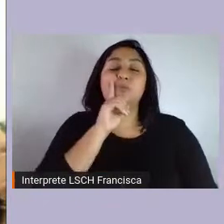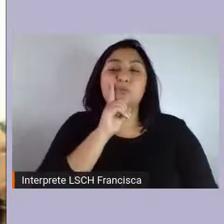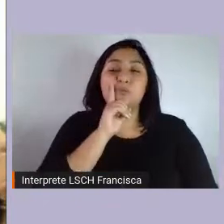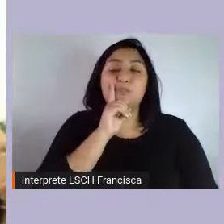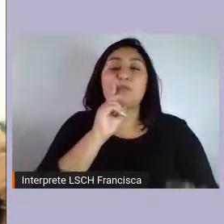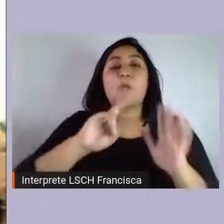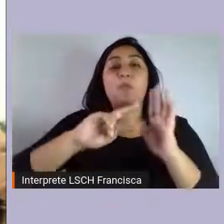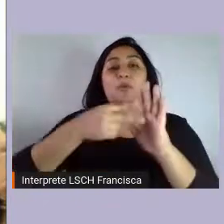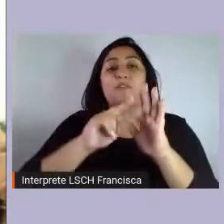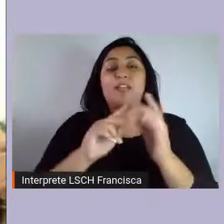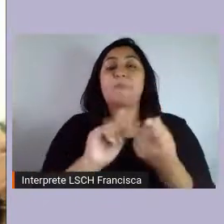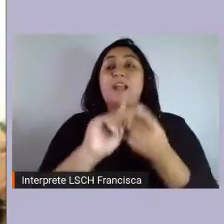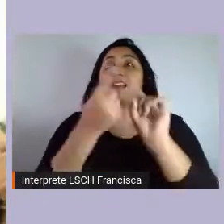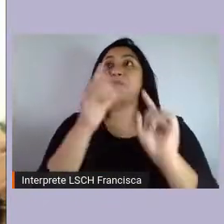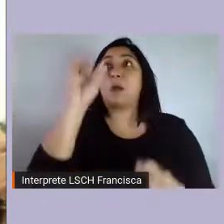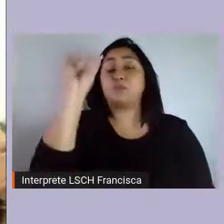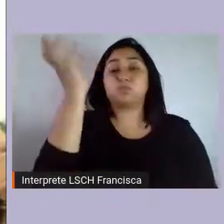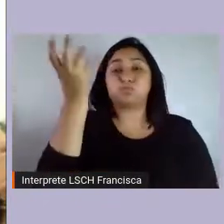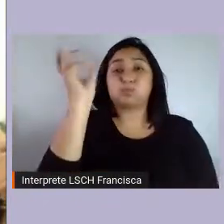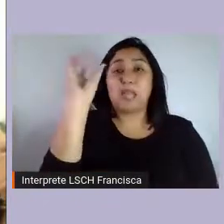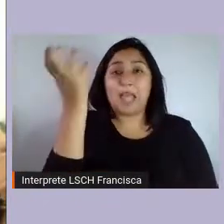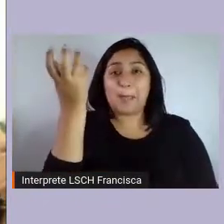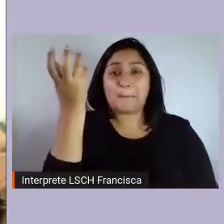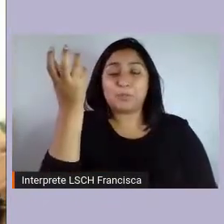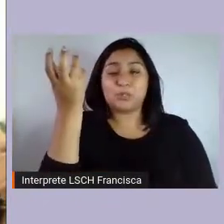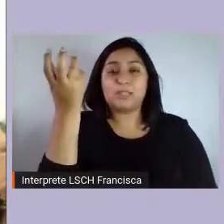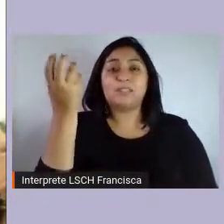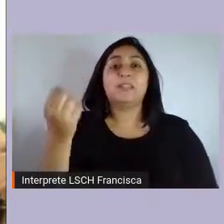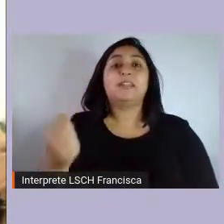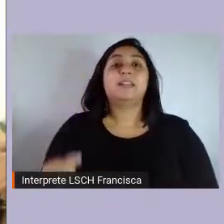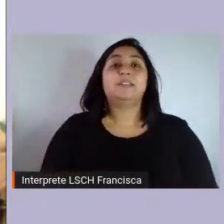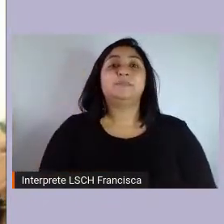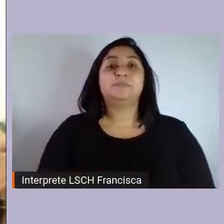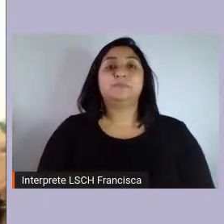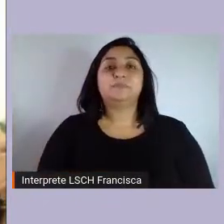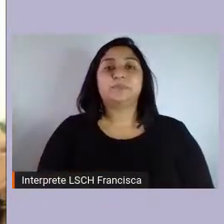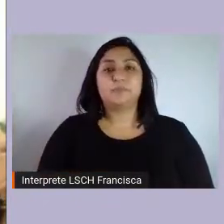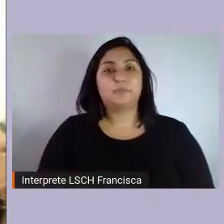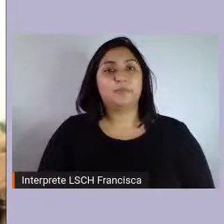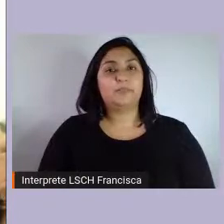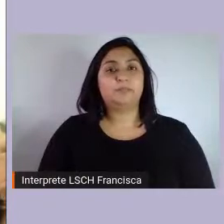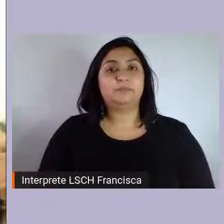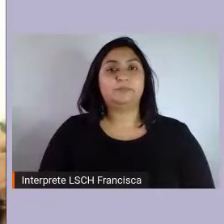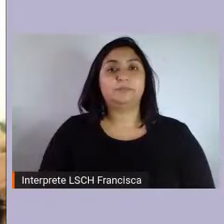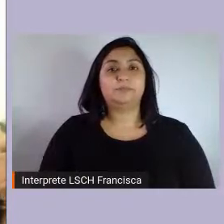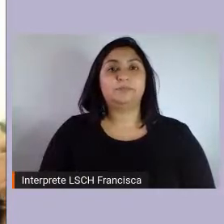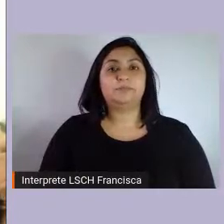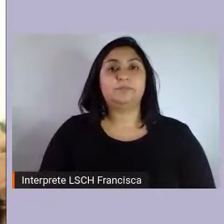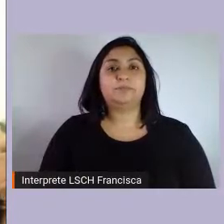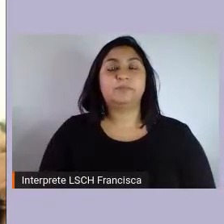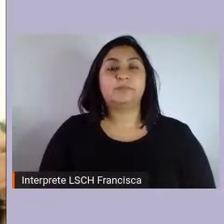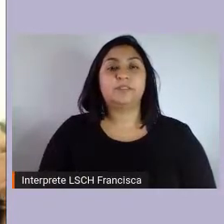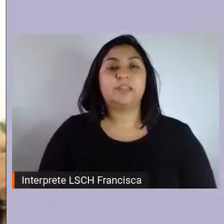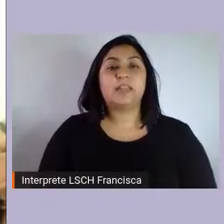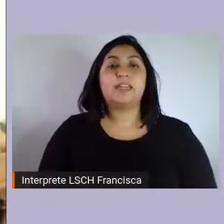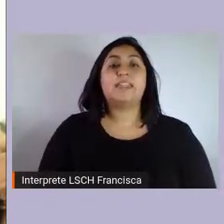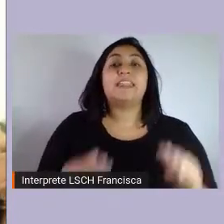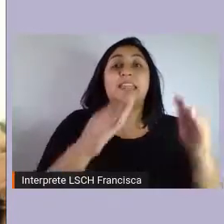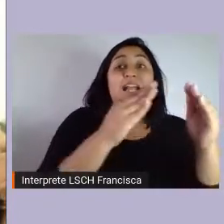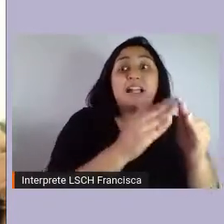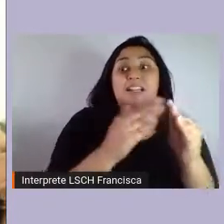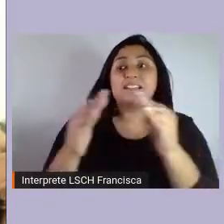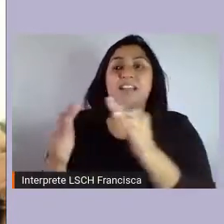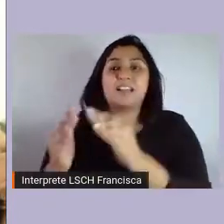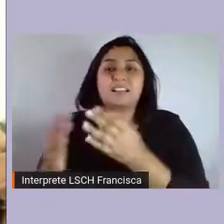vamos a pedir que la vengan a cortar nomás. Este vínculo tan extraño que es de casa a casa, y